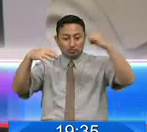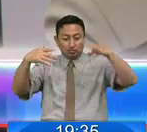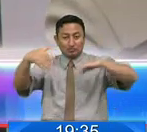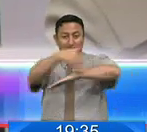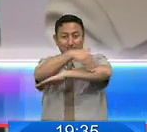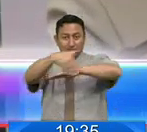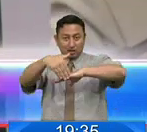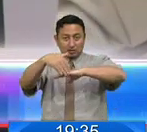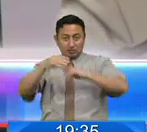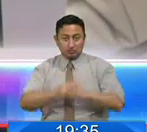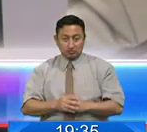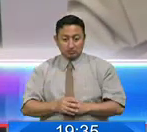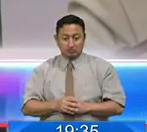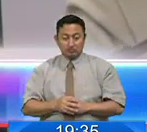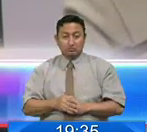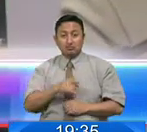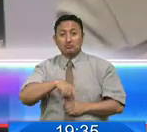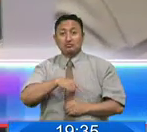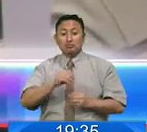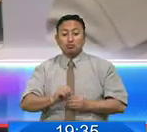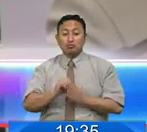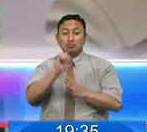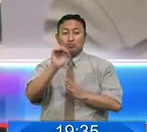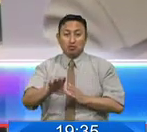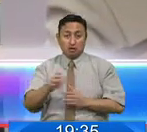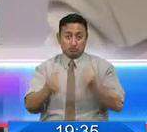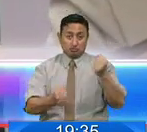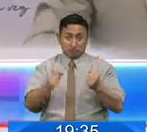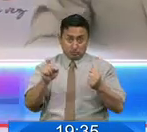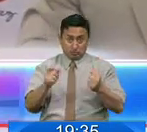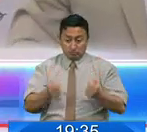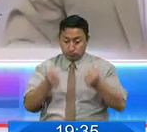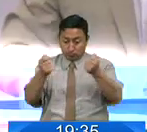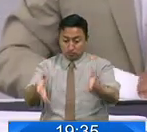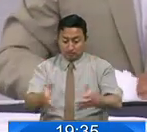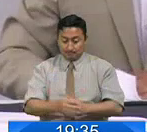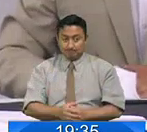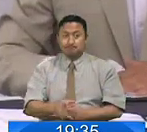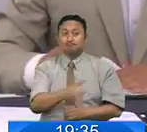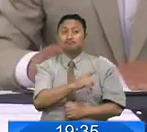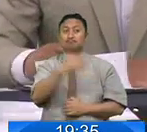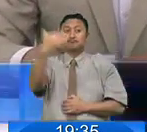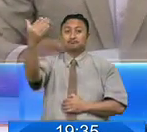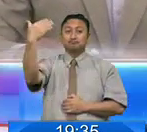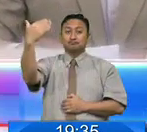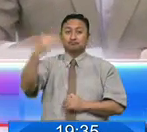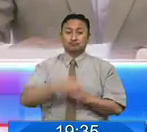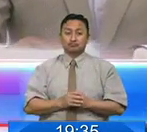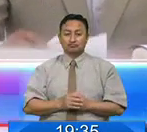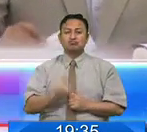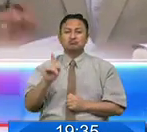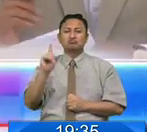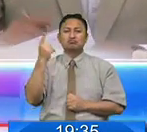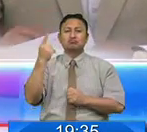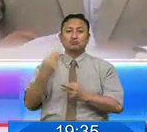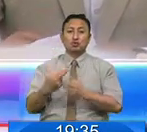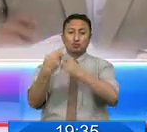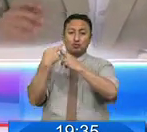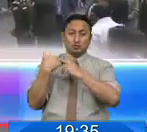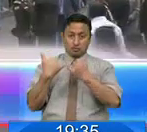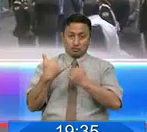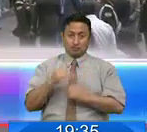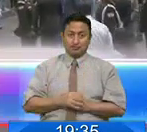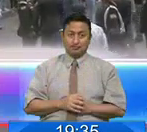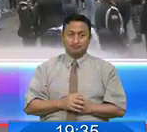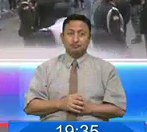queremos dotar de automotores si se necesita según el alcalde capitalino la primera tarea luego de firmado el convenio